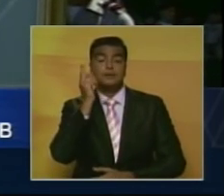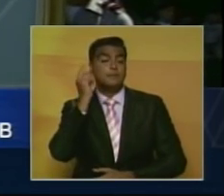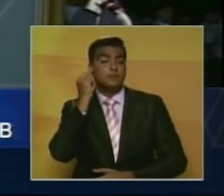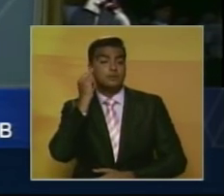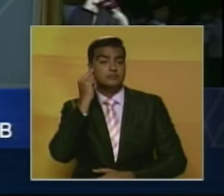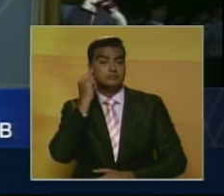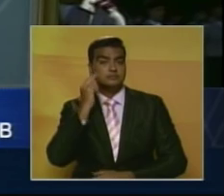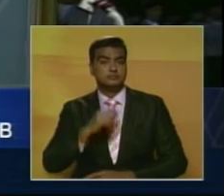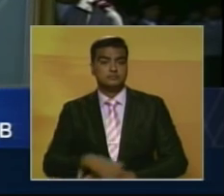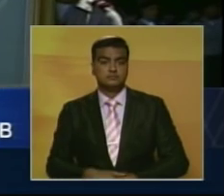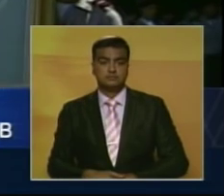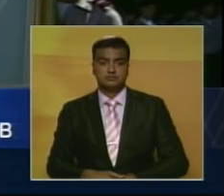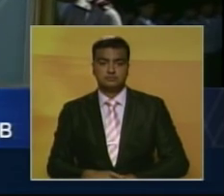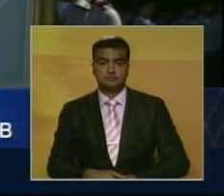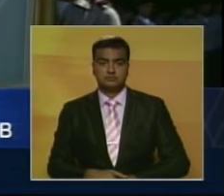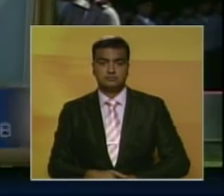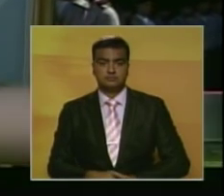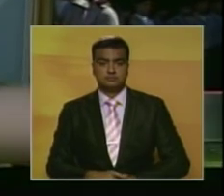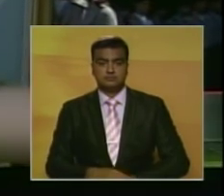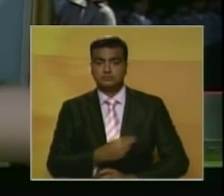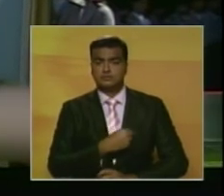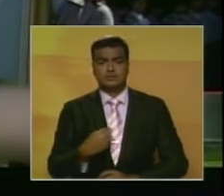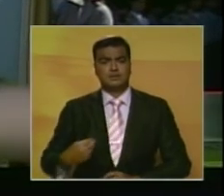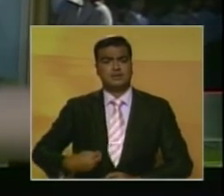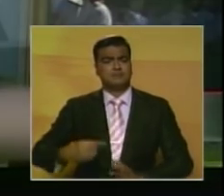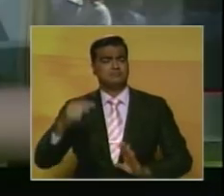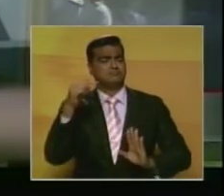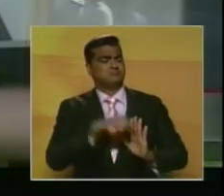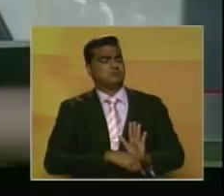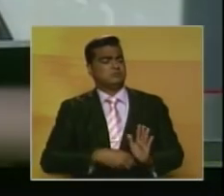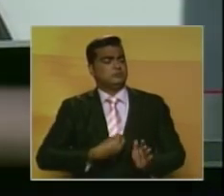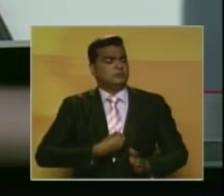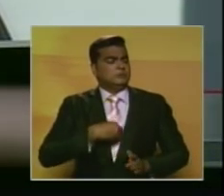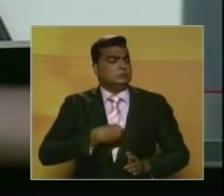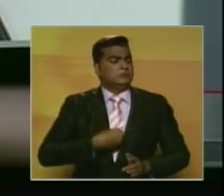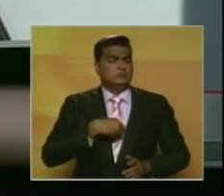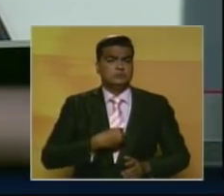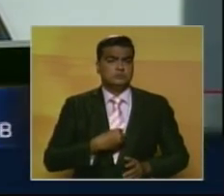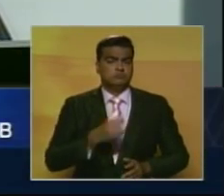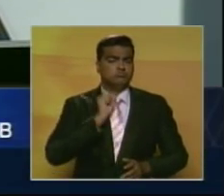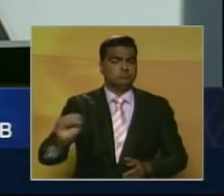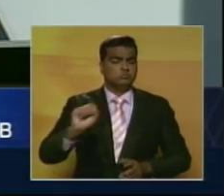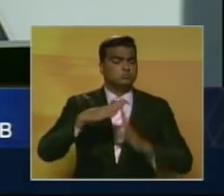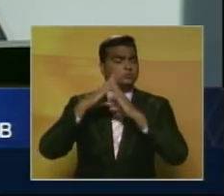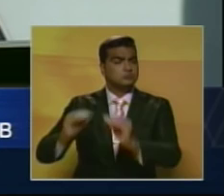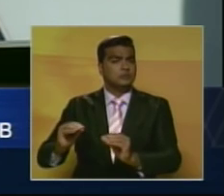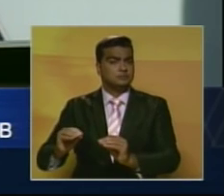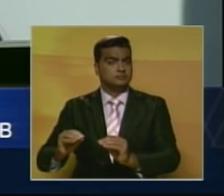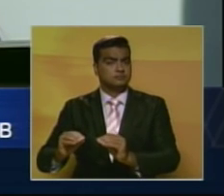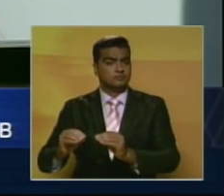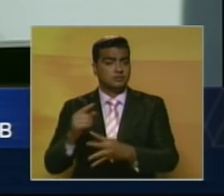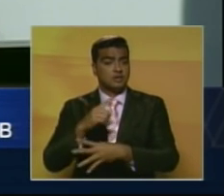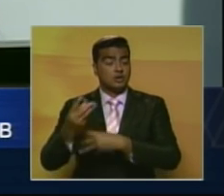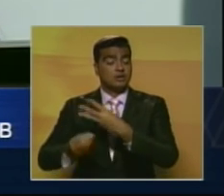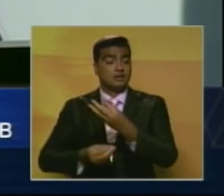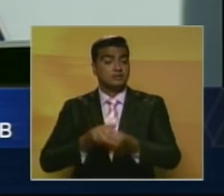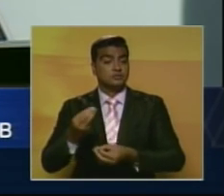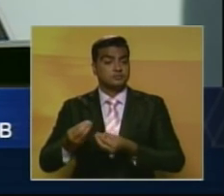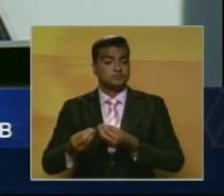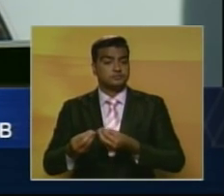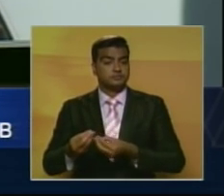este noble componente nuestra más profunda indignación y repudio por las acciones